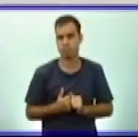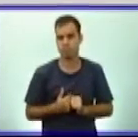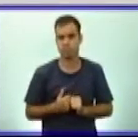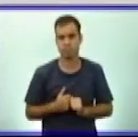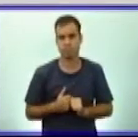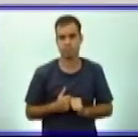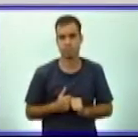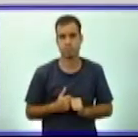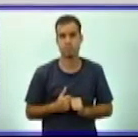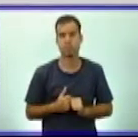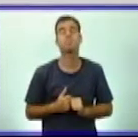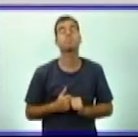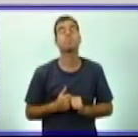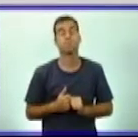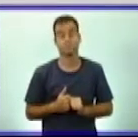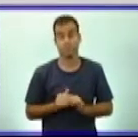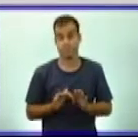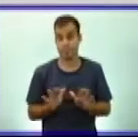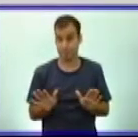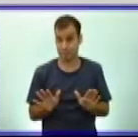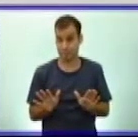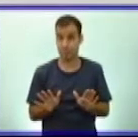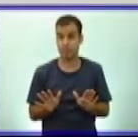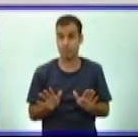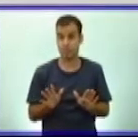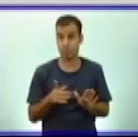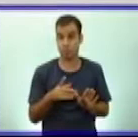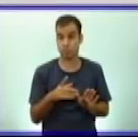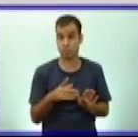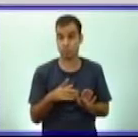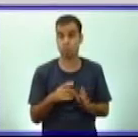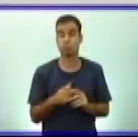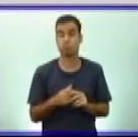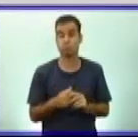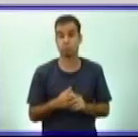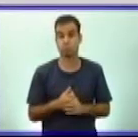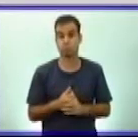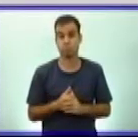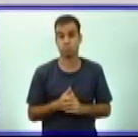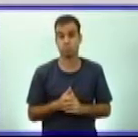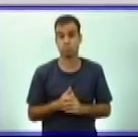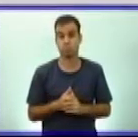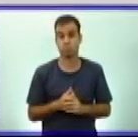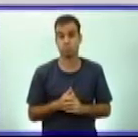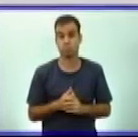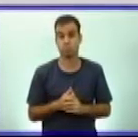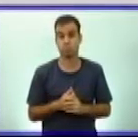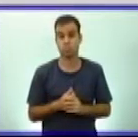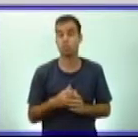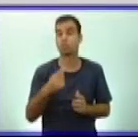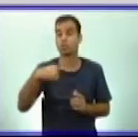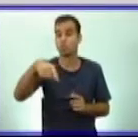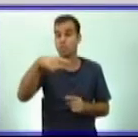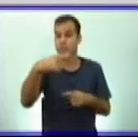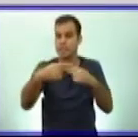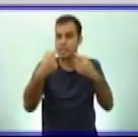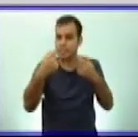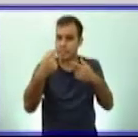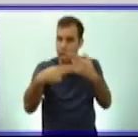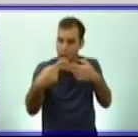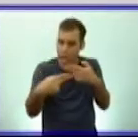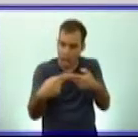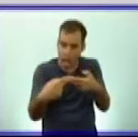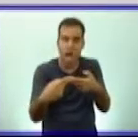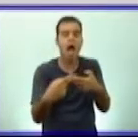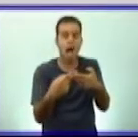capacitor. Entonces, ustedes junto conmigo deben hacer este tipo de resumen como complemento